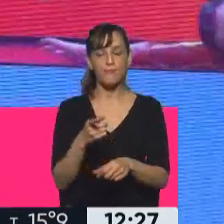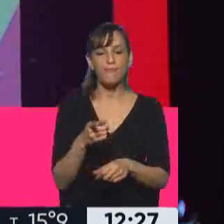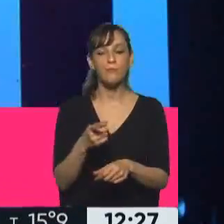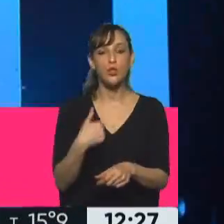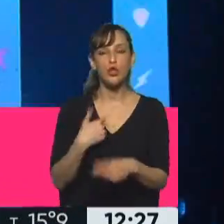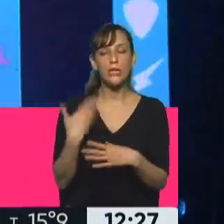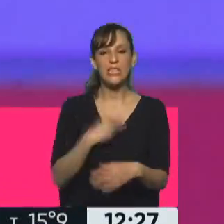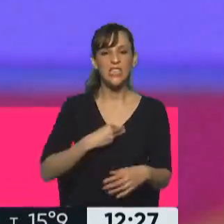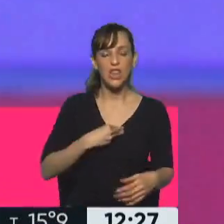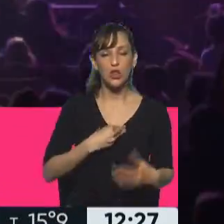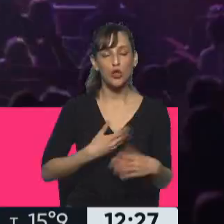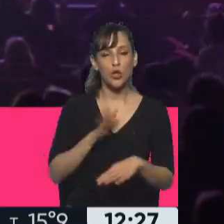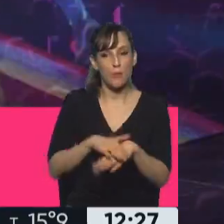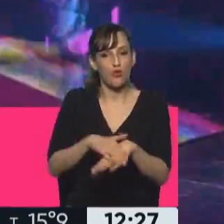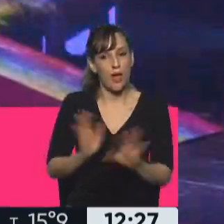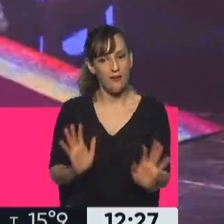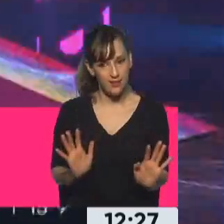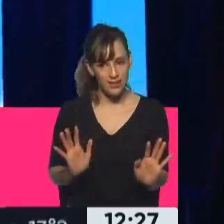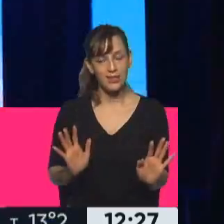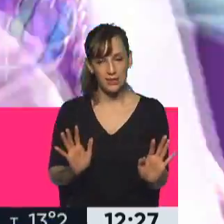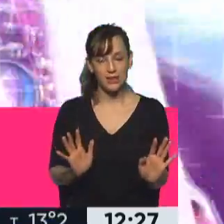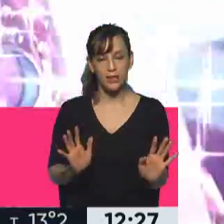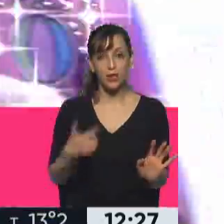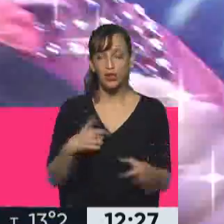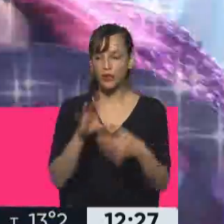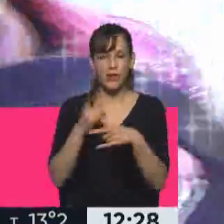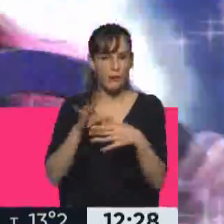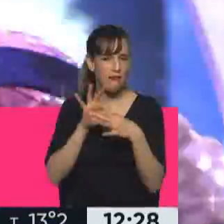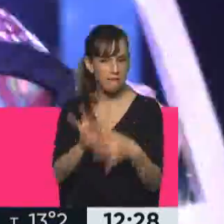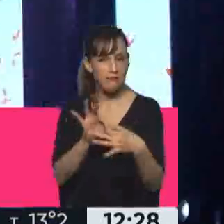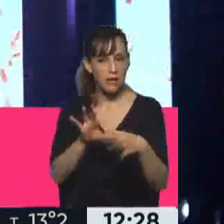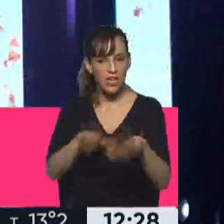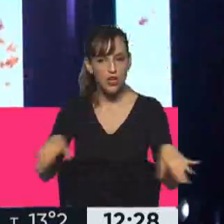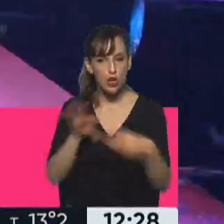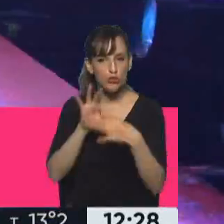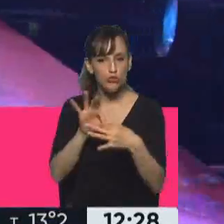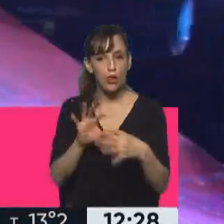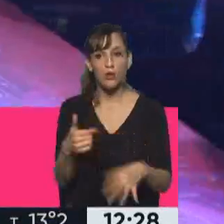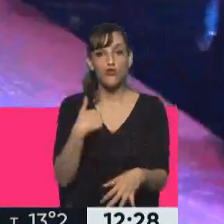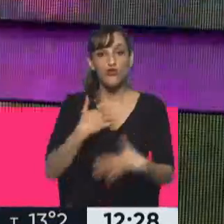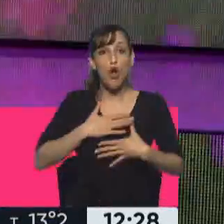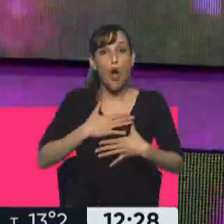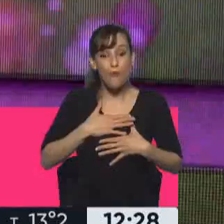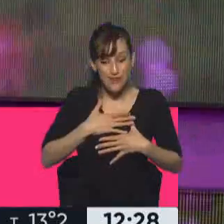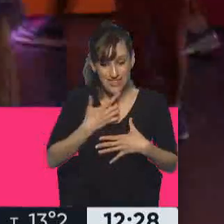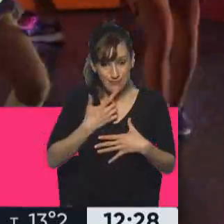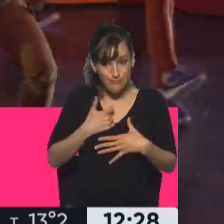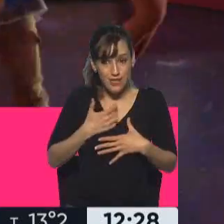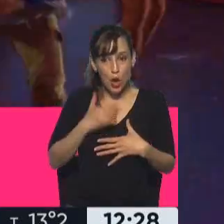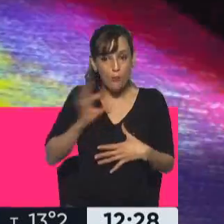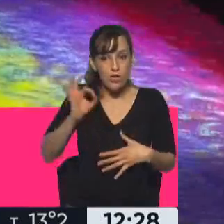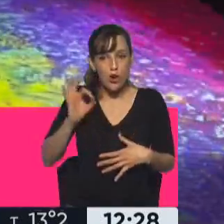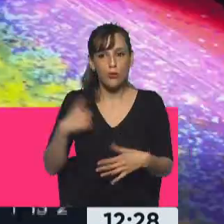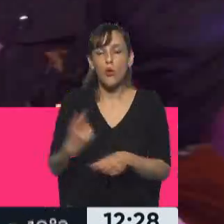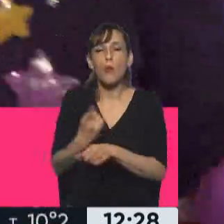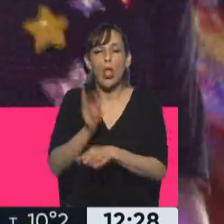sentía muy responsable y me conecto tanto con ellos que no hubiese soportado de poder yo, te hablo de mi show, de poder estar ahí